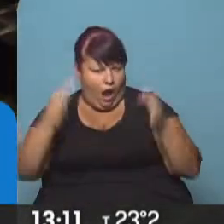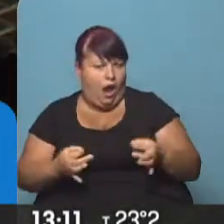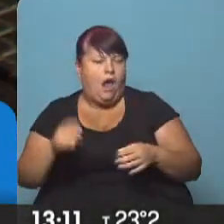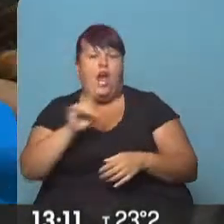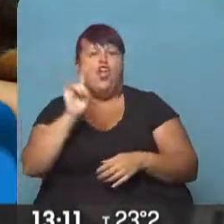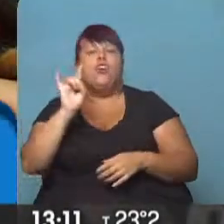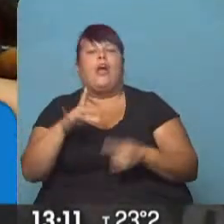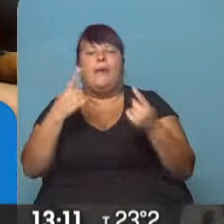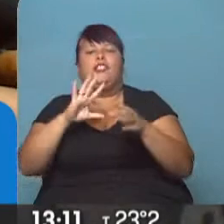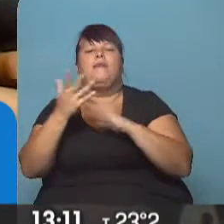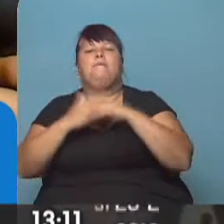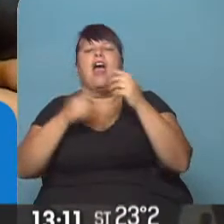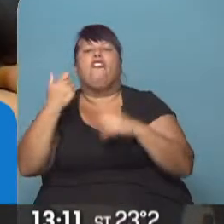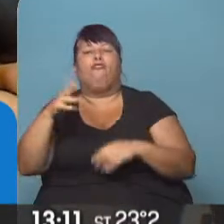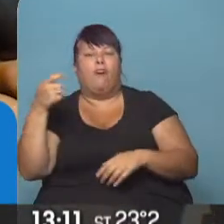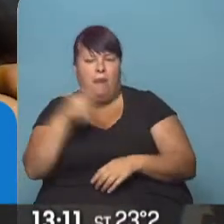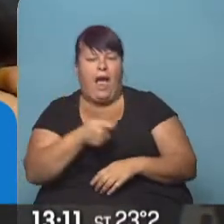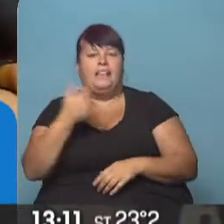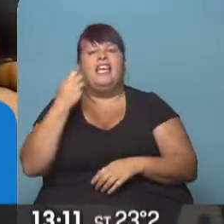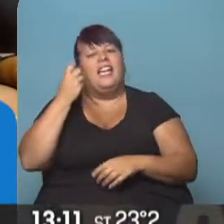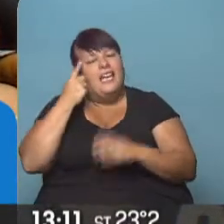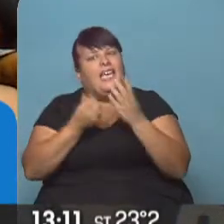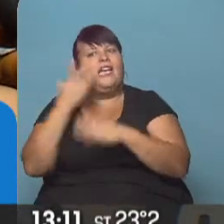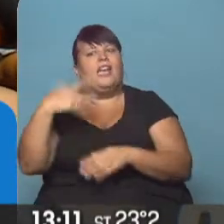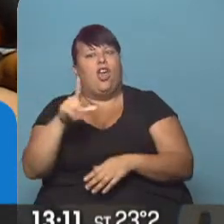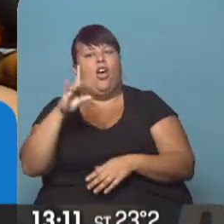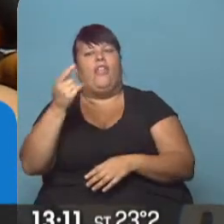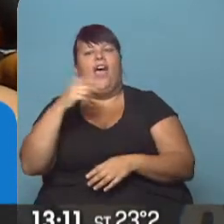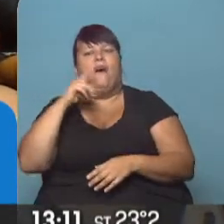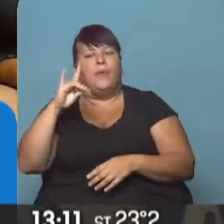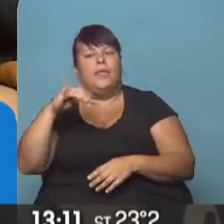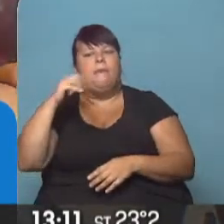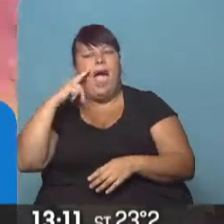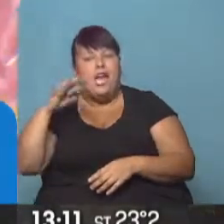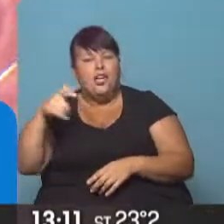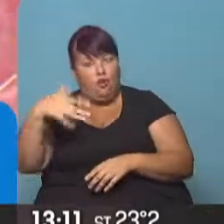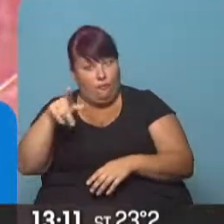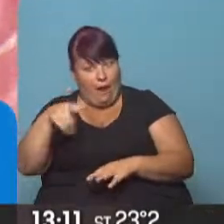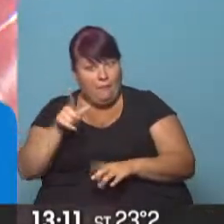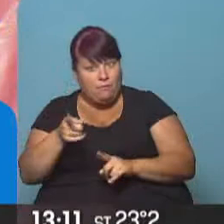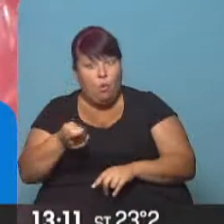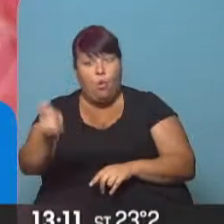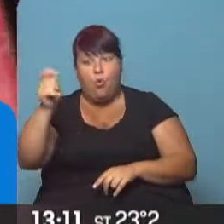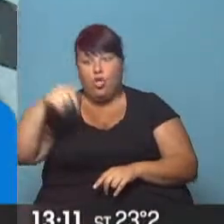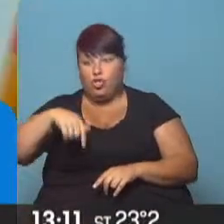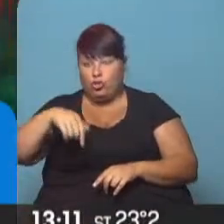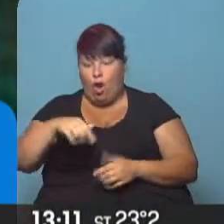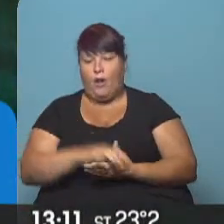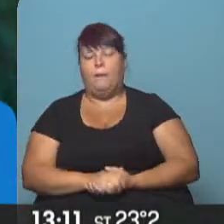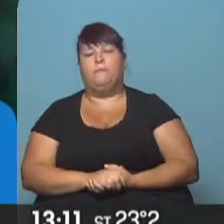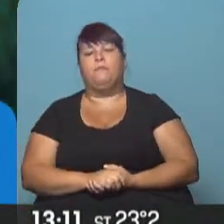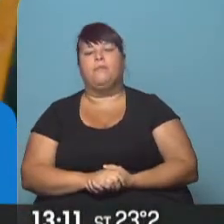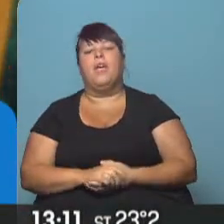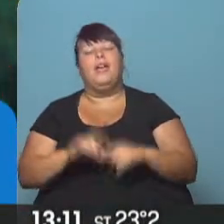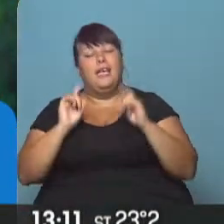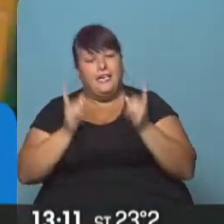la materialidad del crimen, la autoría en relación a Gabriel David Marino, que es la persona que va a ser juzgada en esta oportunidad,